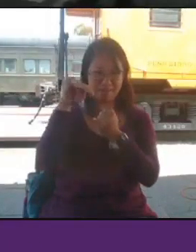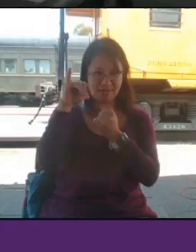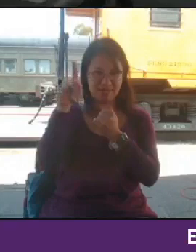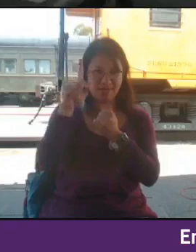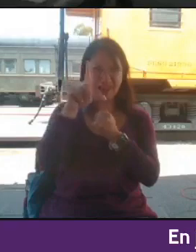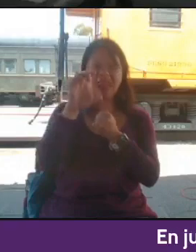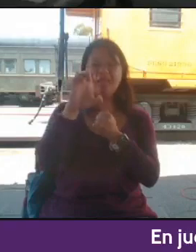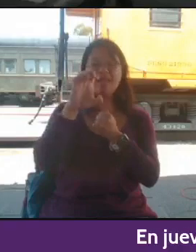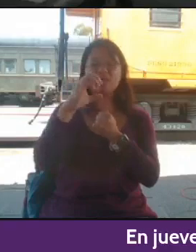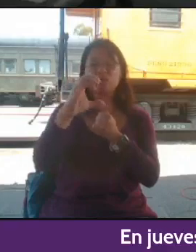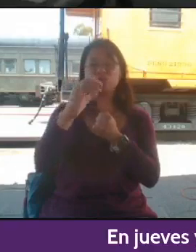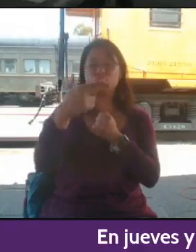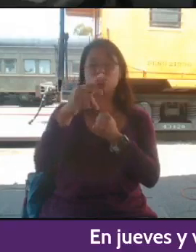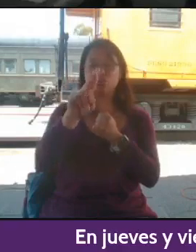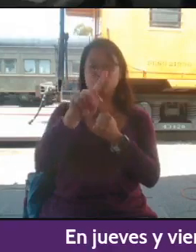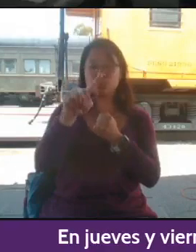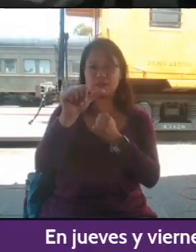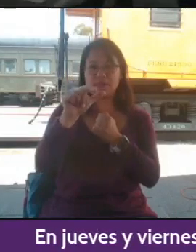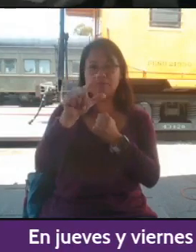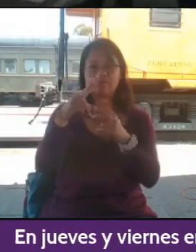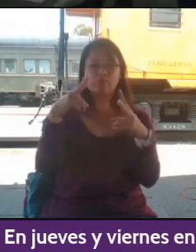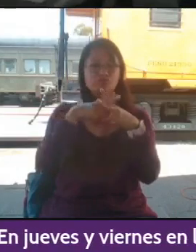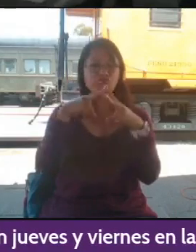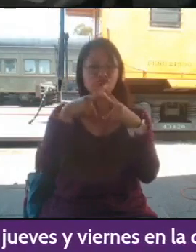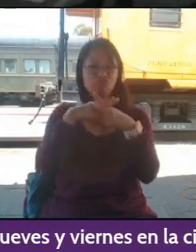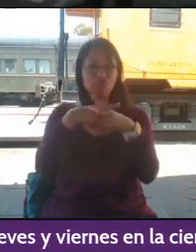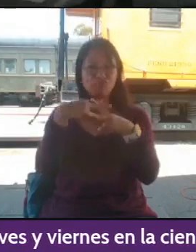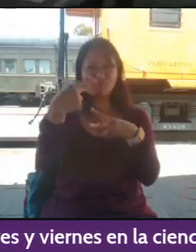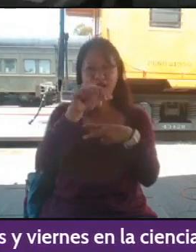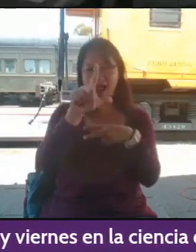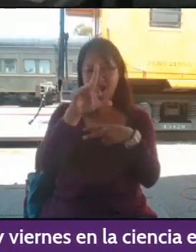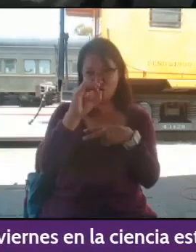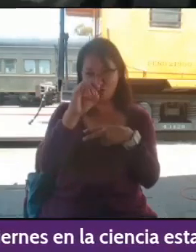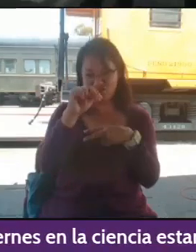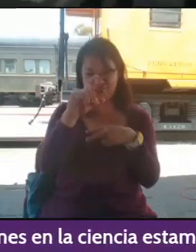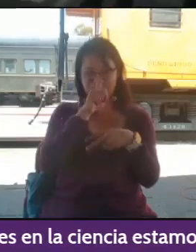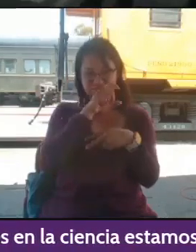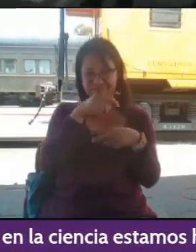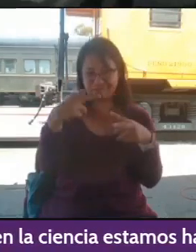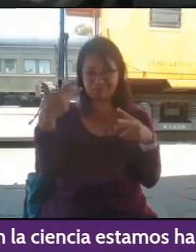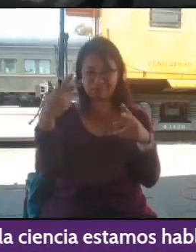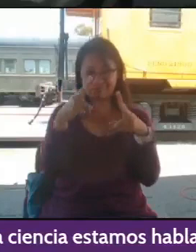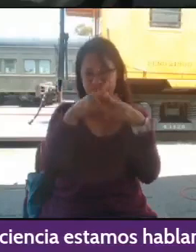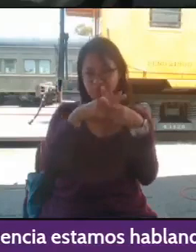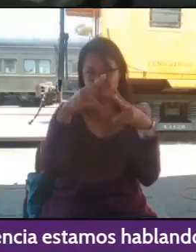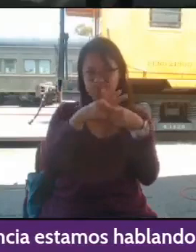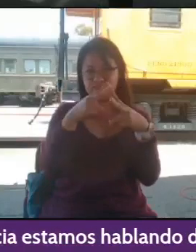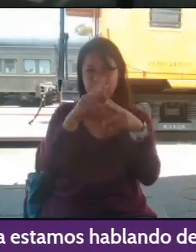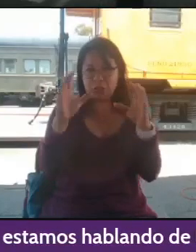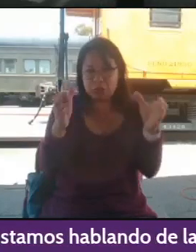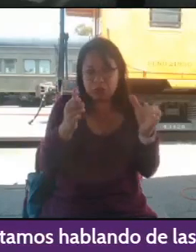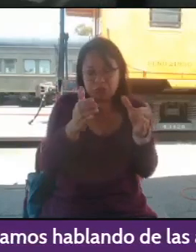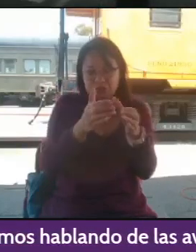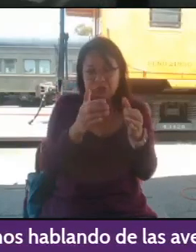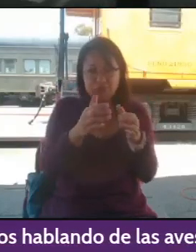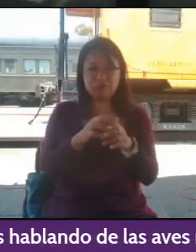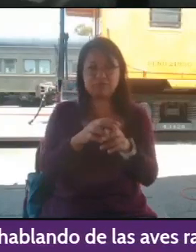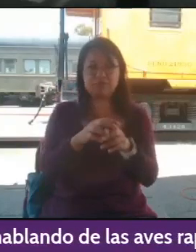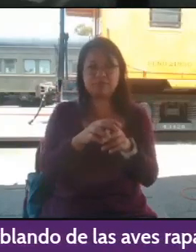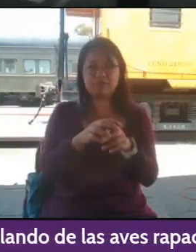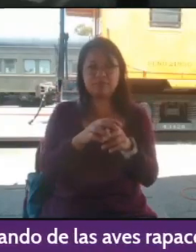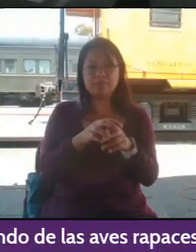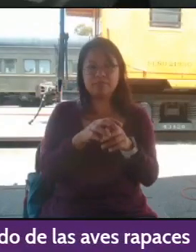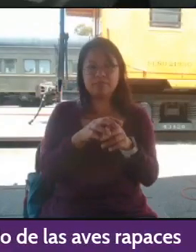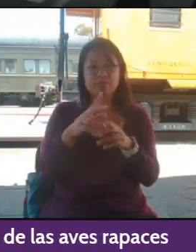pequeño halconcito. Esa cavidad era un nido de la lechuza de campanario, y de pronto el halconcito dijo, ¿sabes